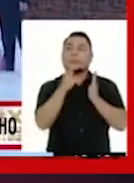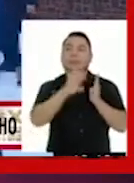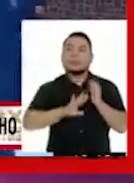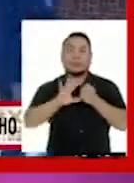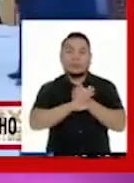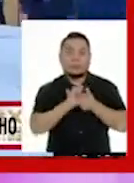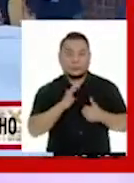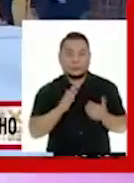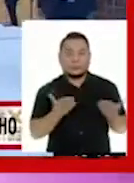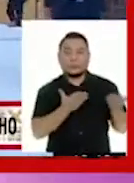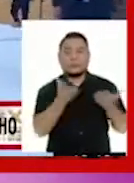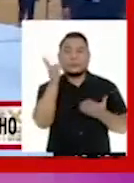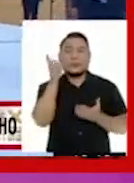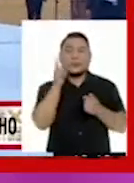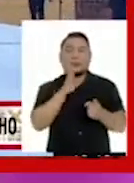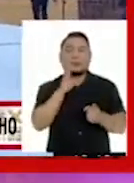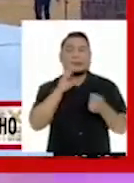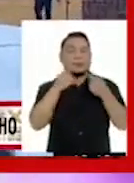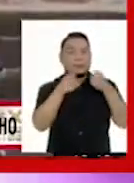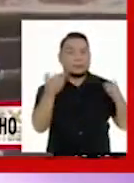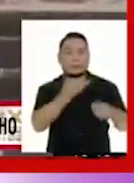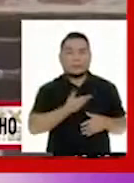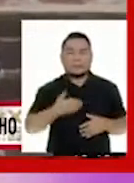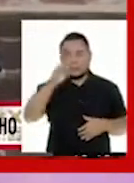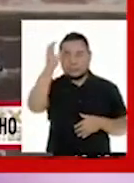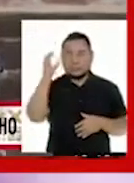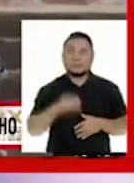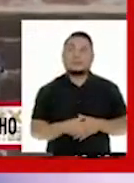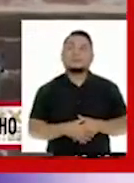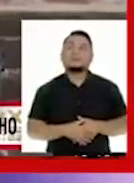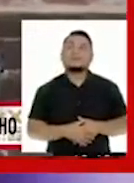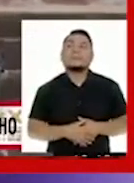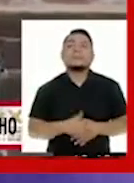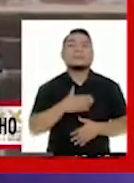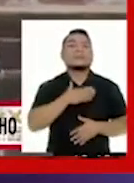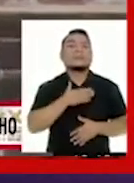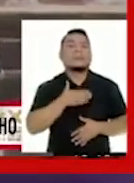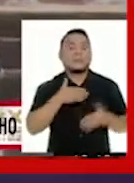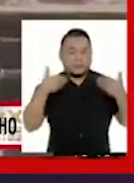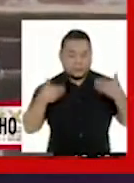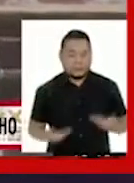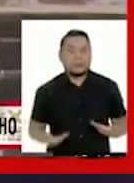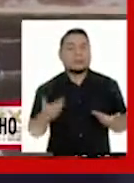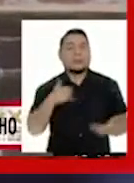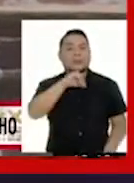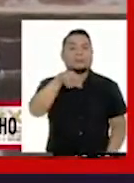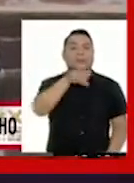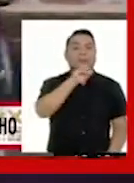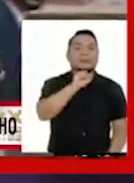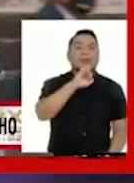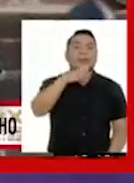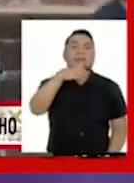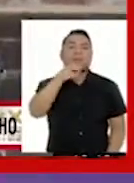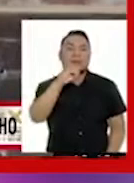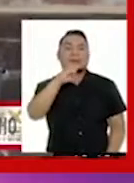intentos de desestabilización. Ya tenemos las primeras manifestaciones pequeñas todavía de los fujimoristas en torno a la casa del